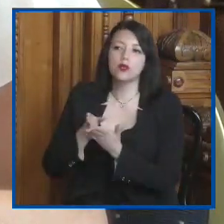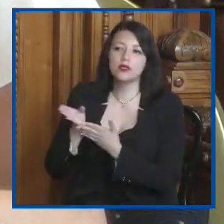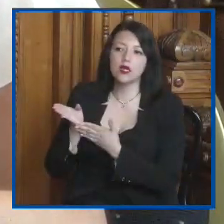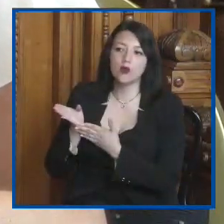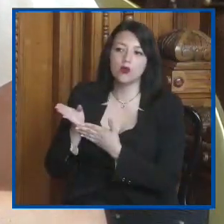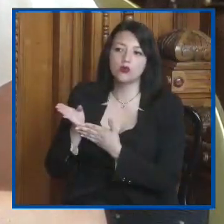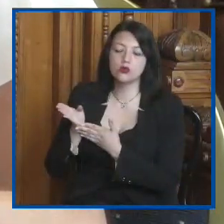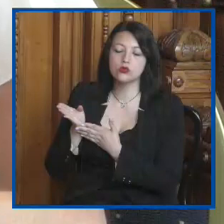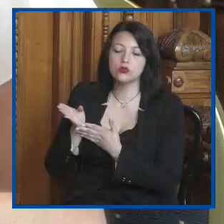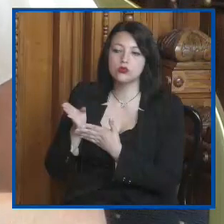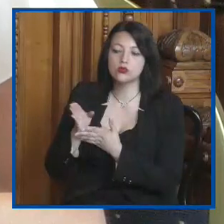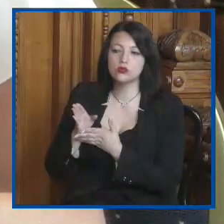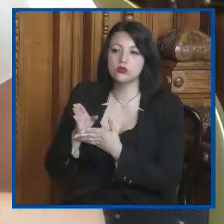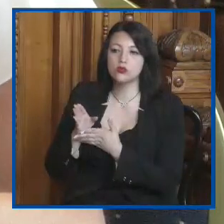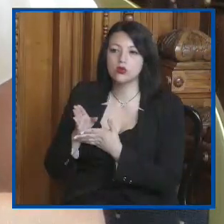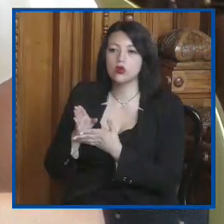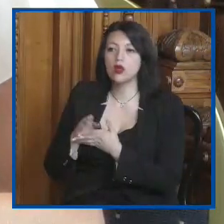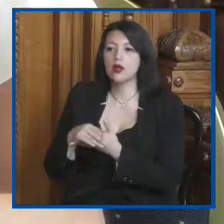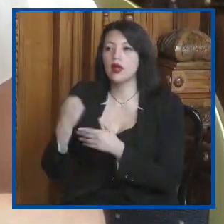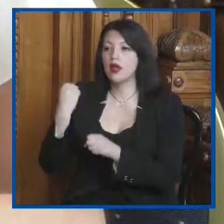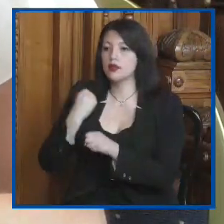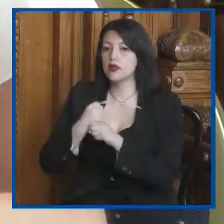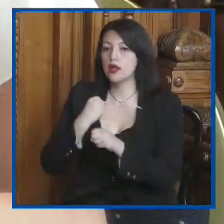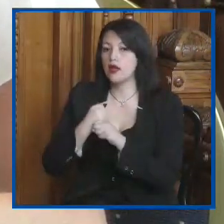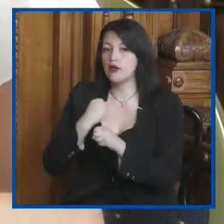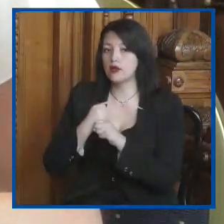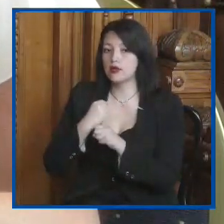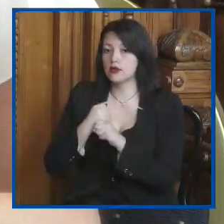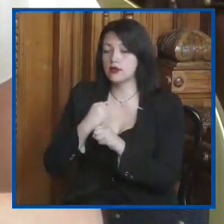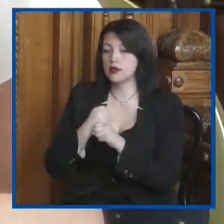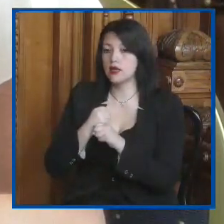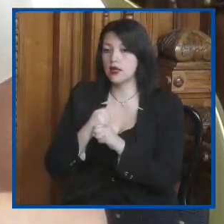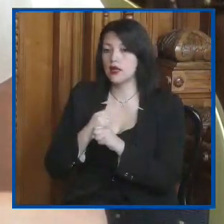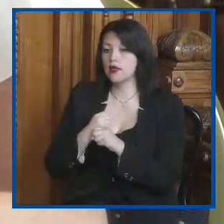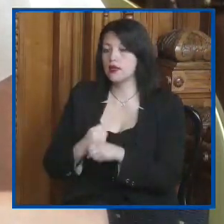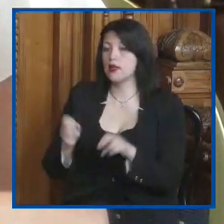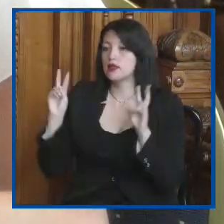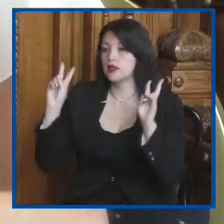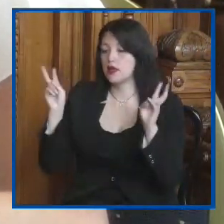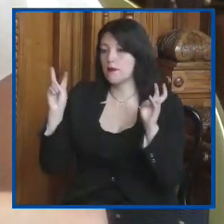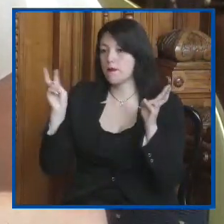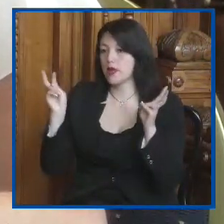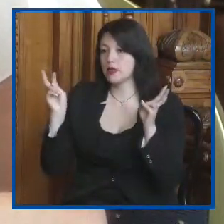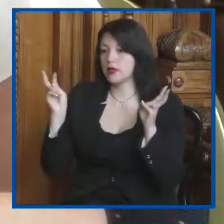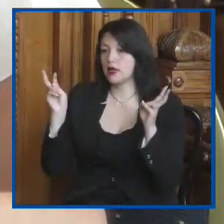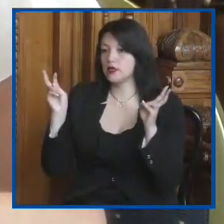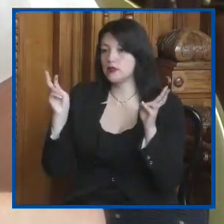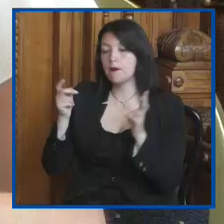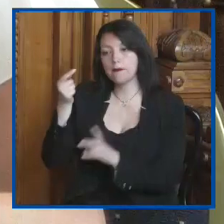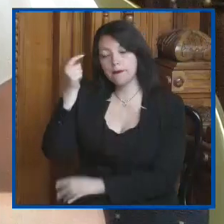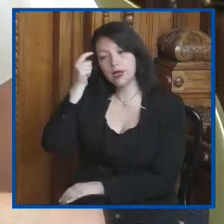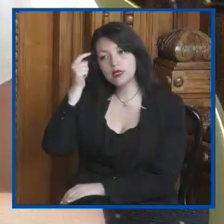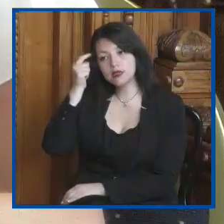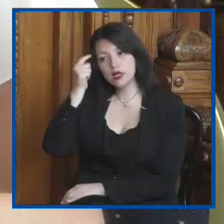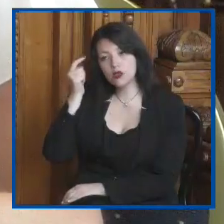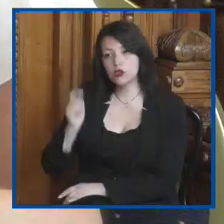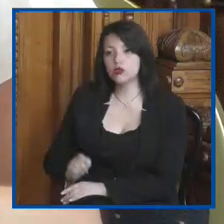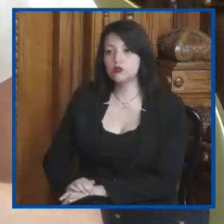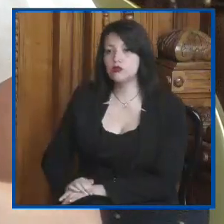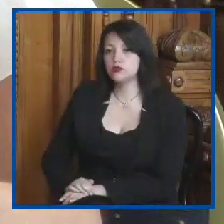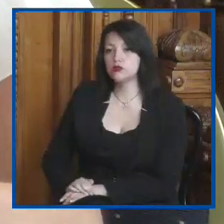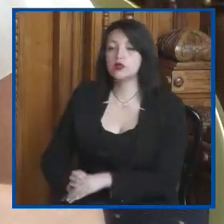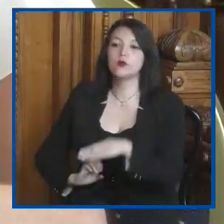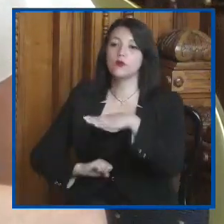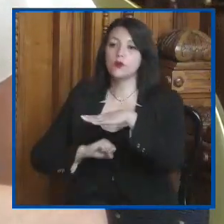Empezamos en el juzgado a trabajar estas temáticas justamente pensando que el